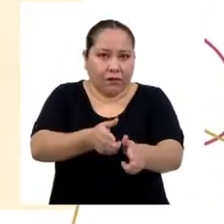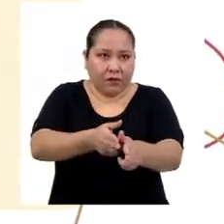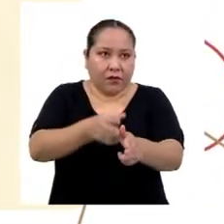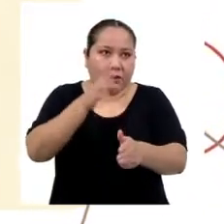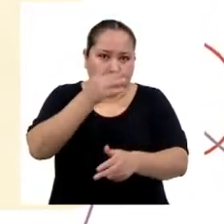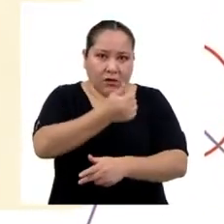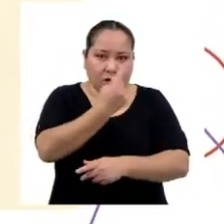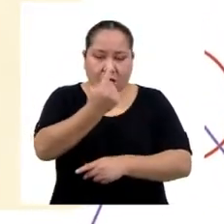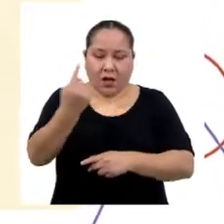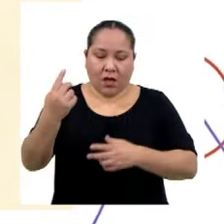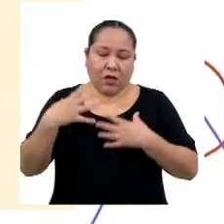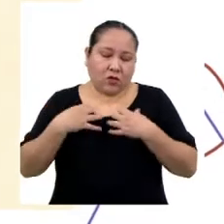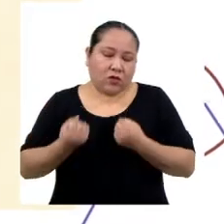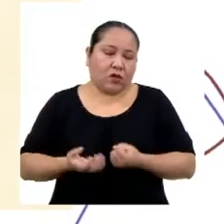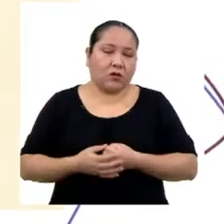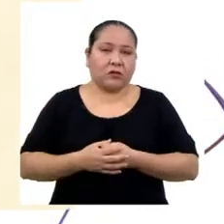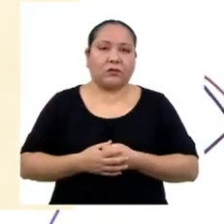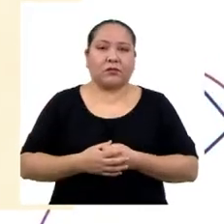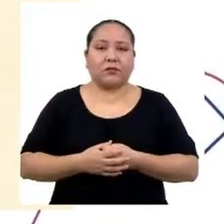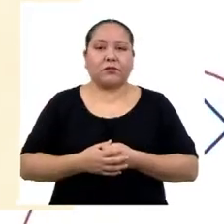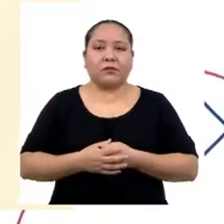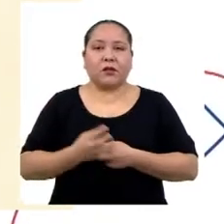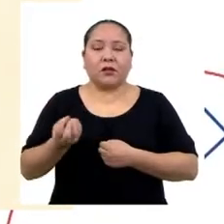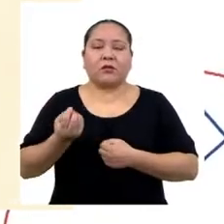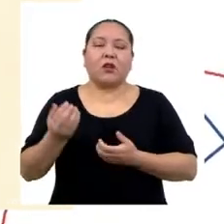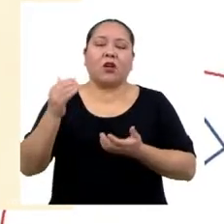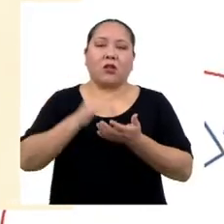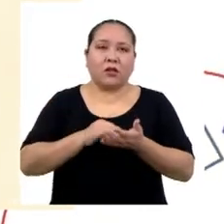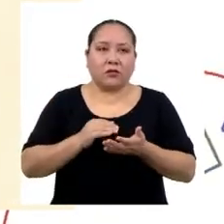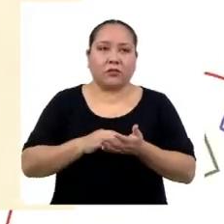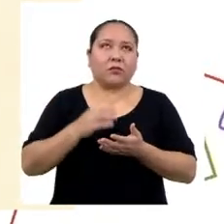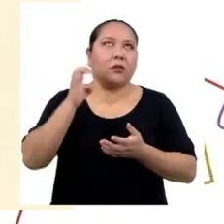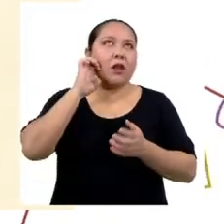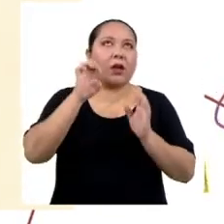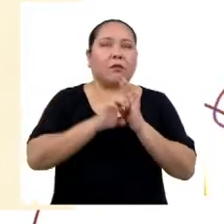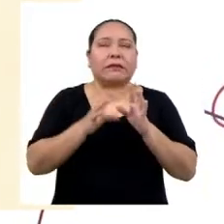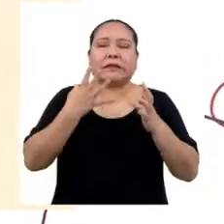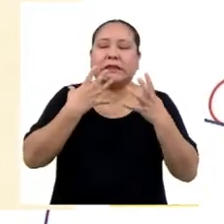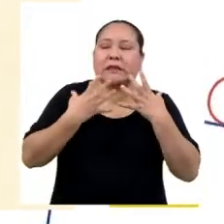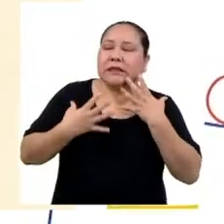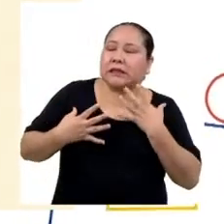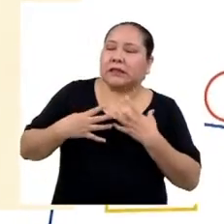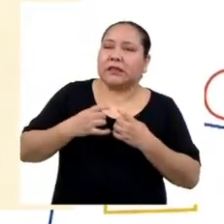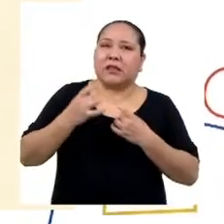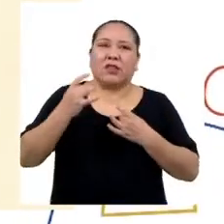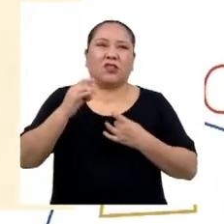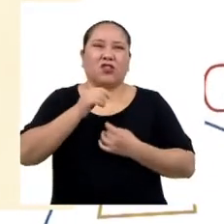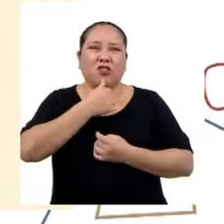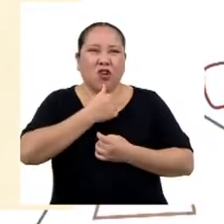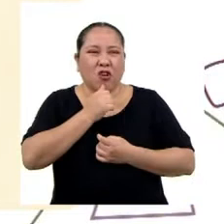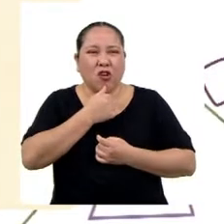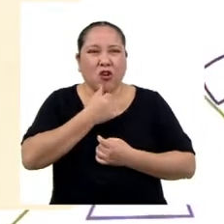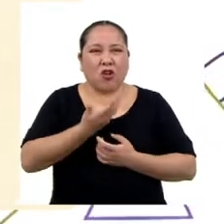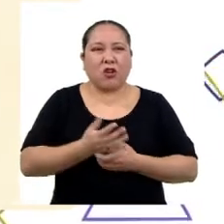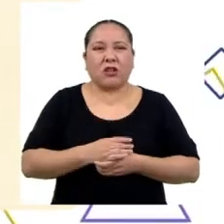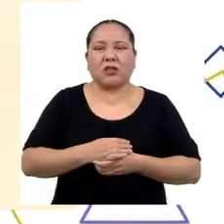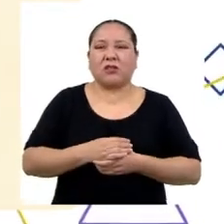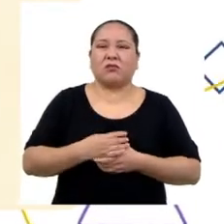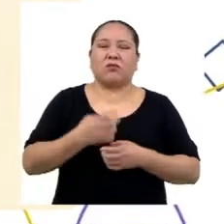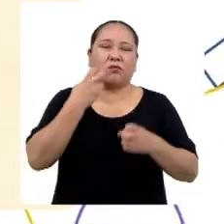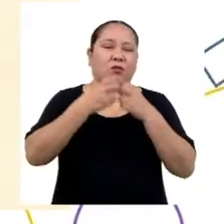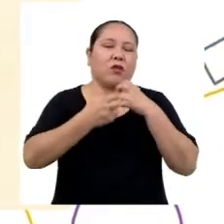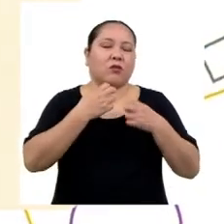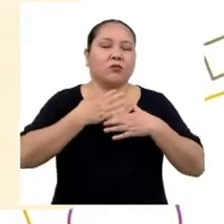alternativas que, como hemos leído, son recurrentes: estrés, dolores, problemas